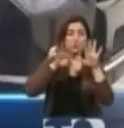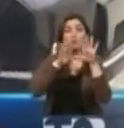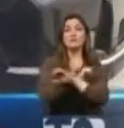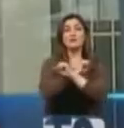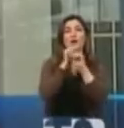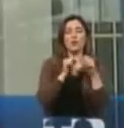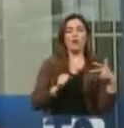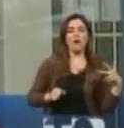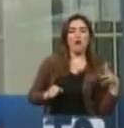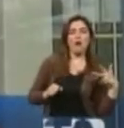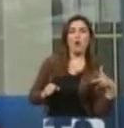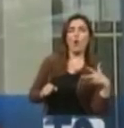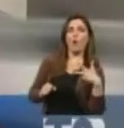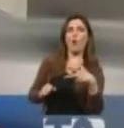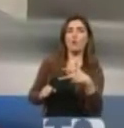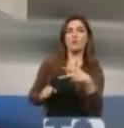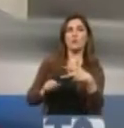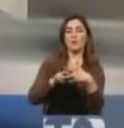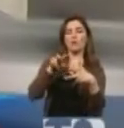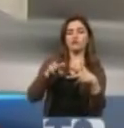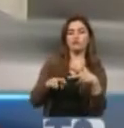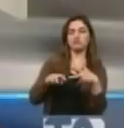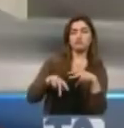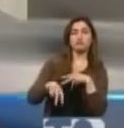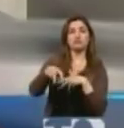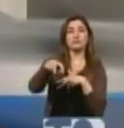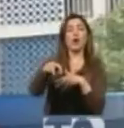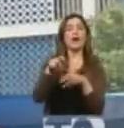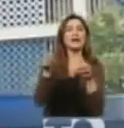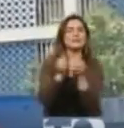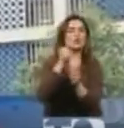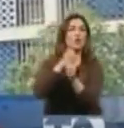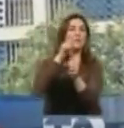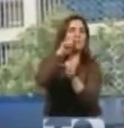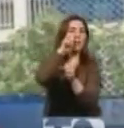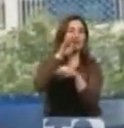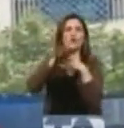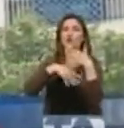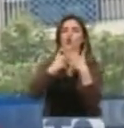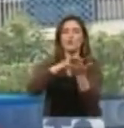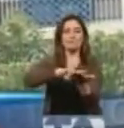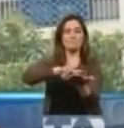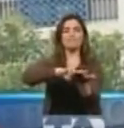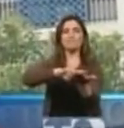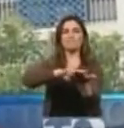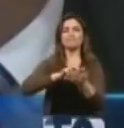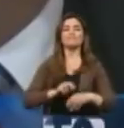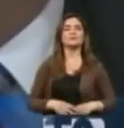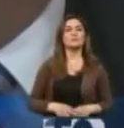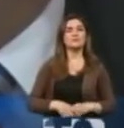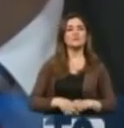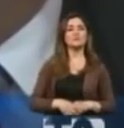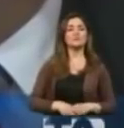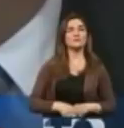de la mañana y desde ese momento mantiene una reunión hasta esta hora con el personal de la Fiscalía General.